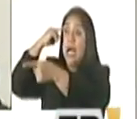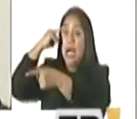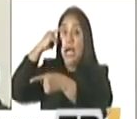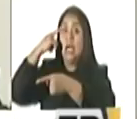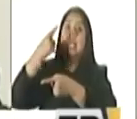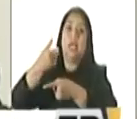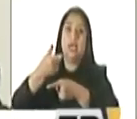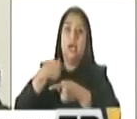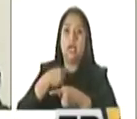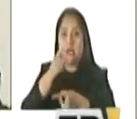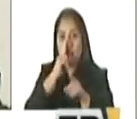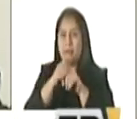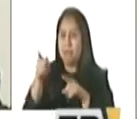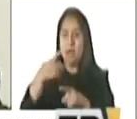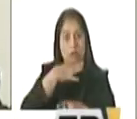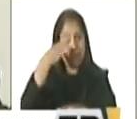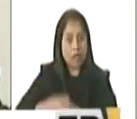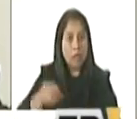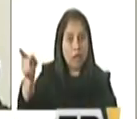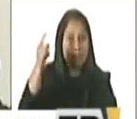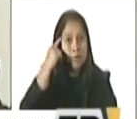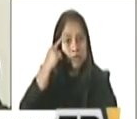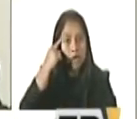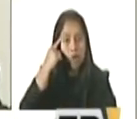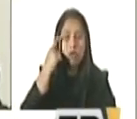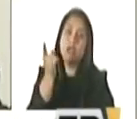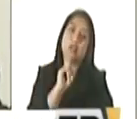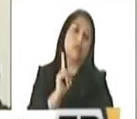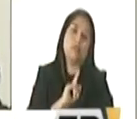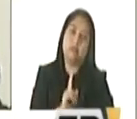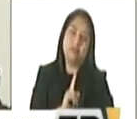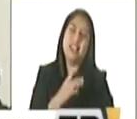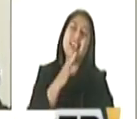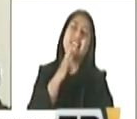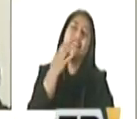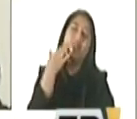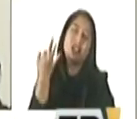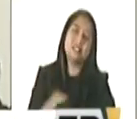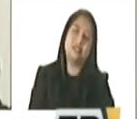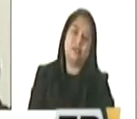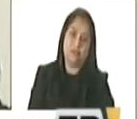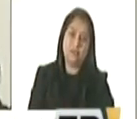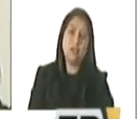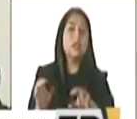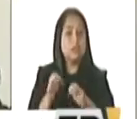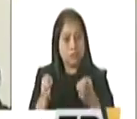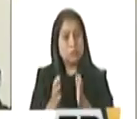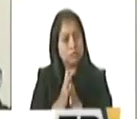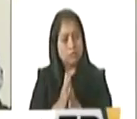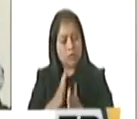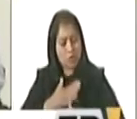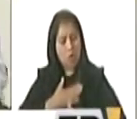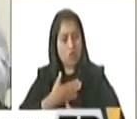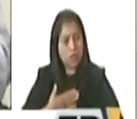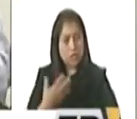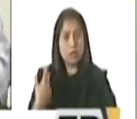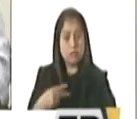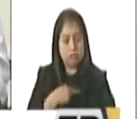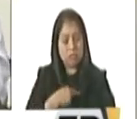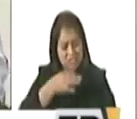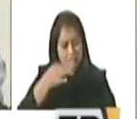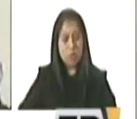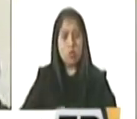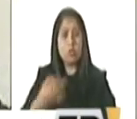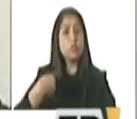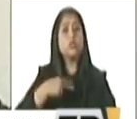esa cadena era cierta y no es cierta, es falsa. Tengan la confianza y la certeza de que nosotros